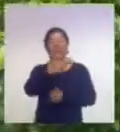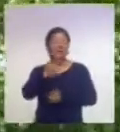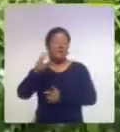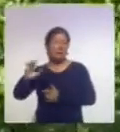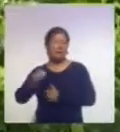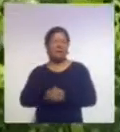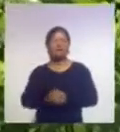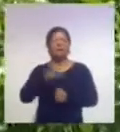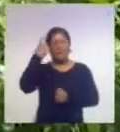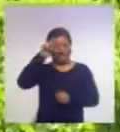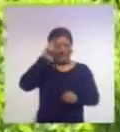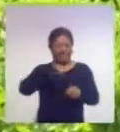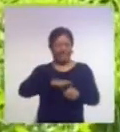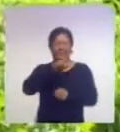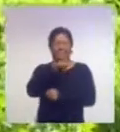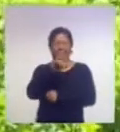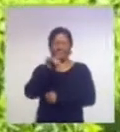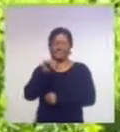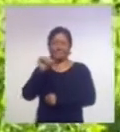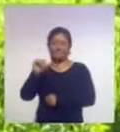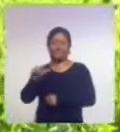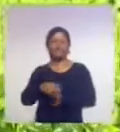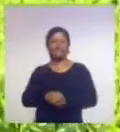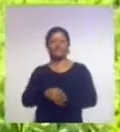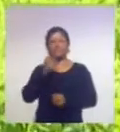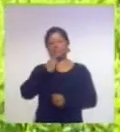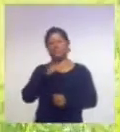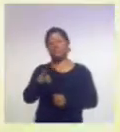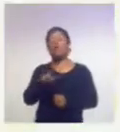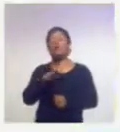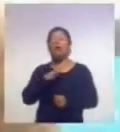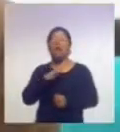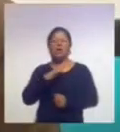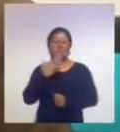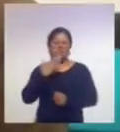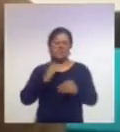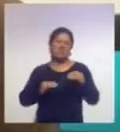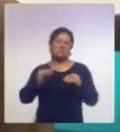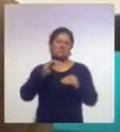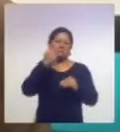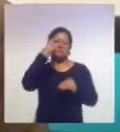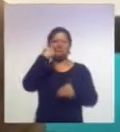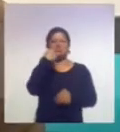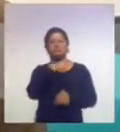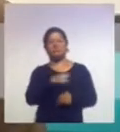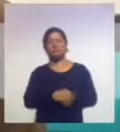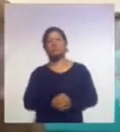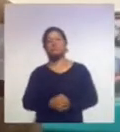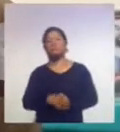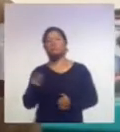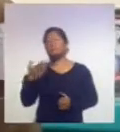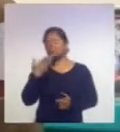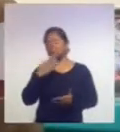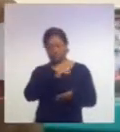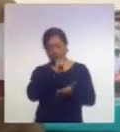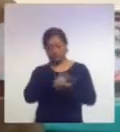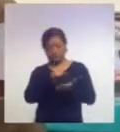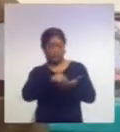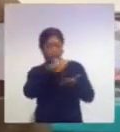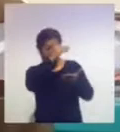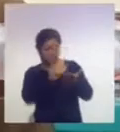instituto, Luis Mariano Andalco, destacó las ventajas de la declaratoria. Todo lo que crece ahí es en forma natural. No